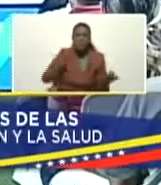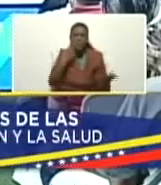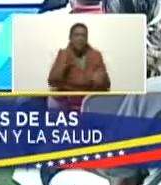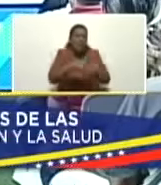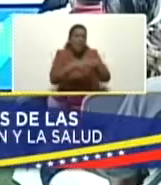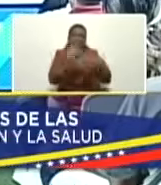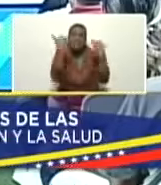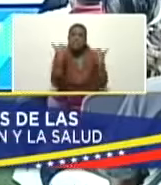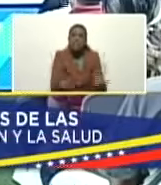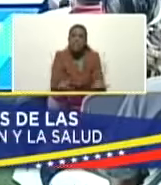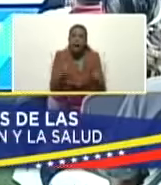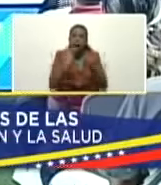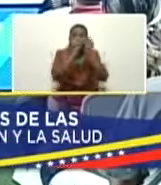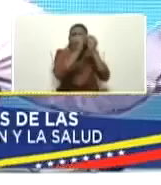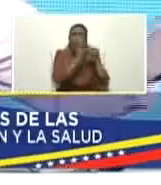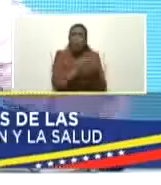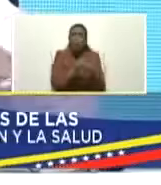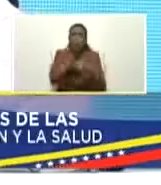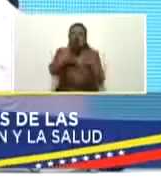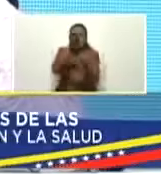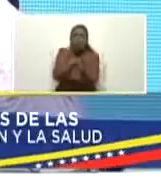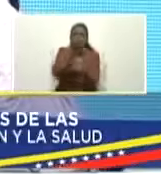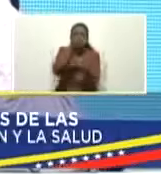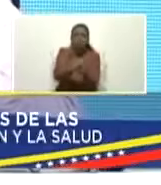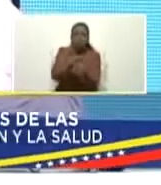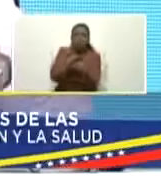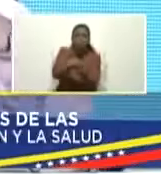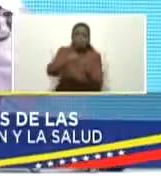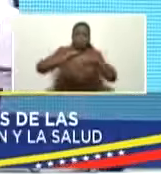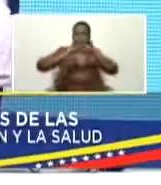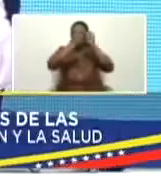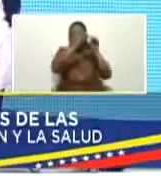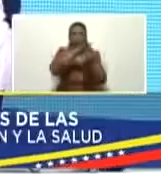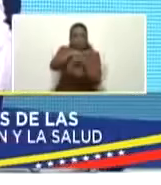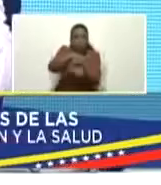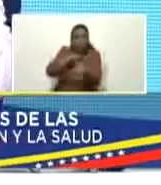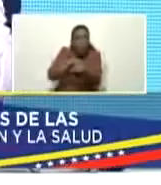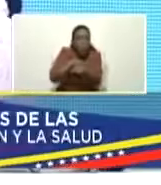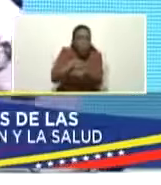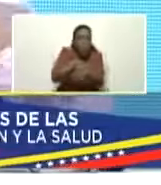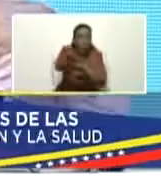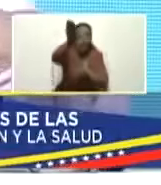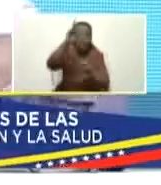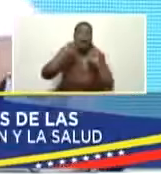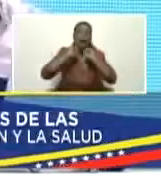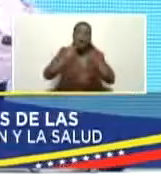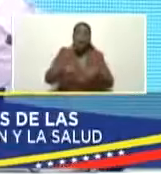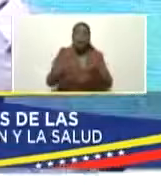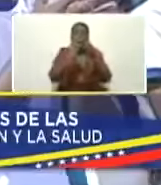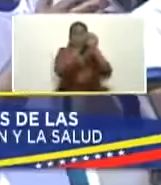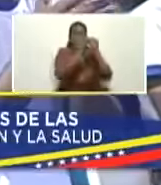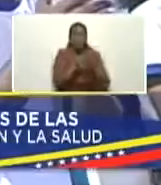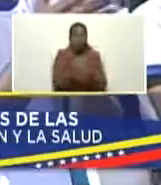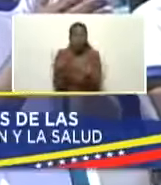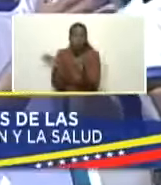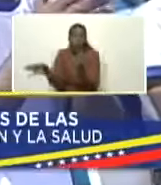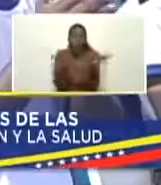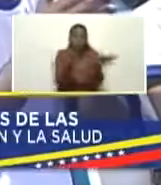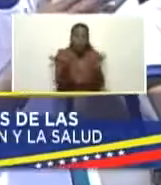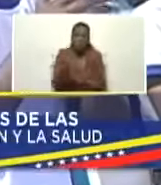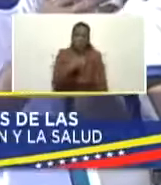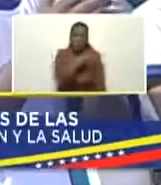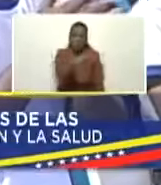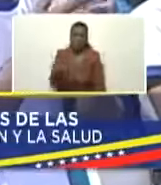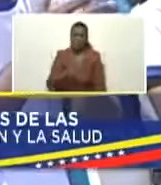de inmediato usted me asume el compromiso personal de arreglar toda esa carretera, de arreglar toda esa vía, que la vi